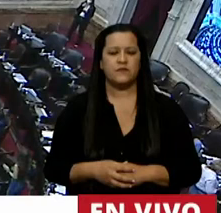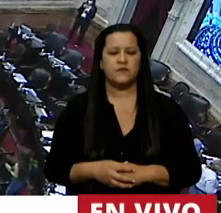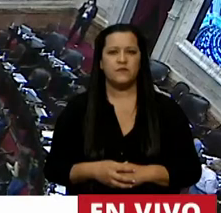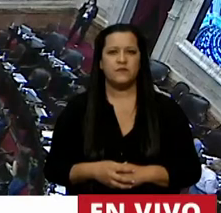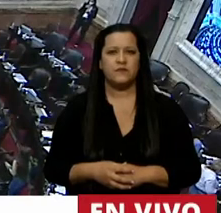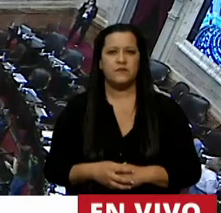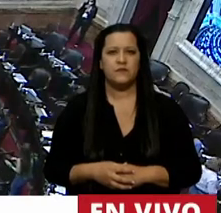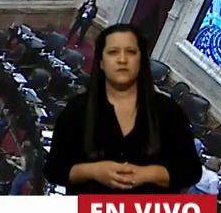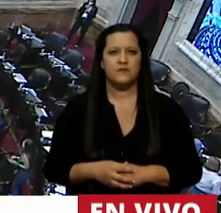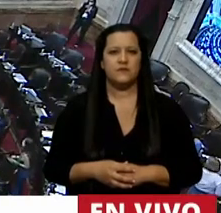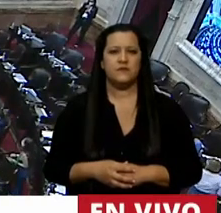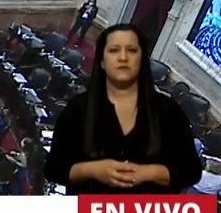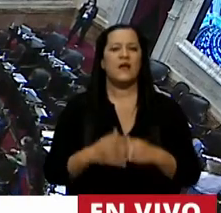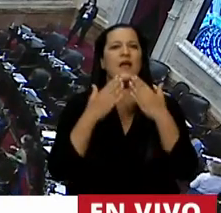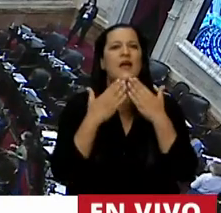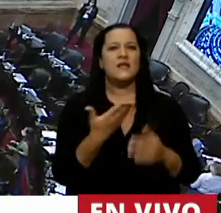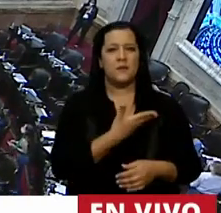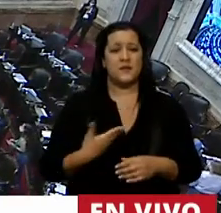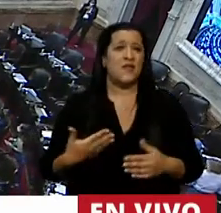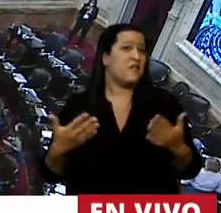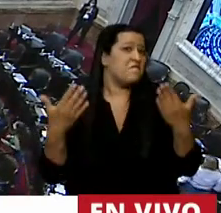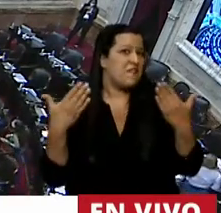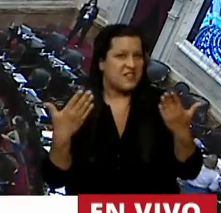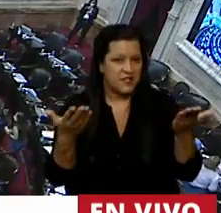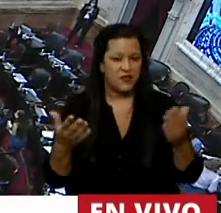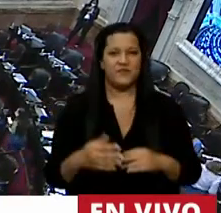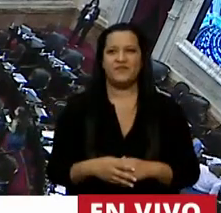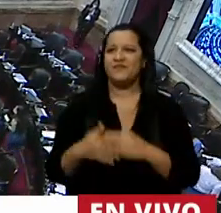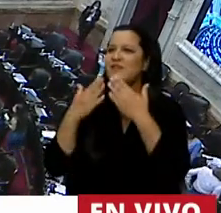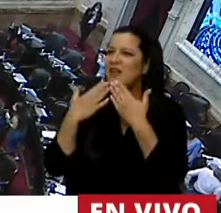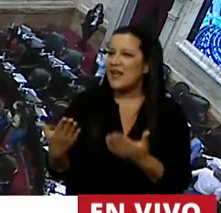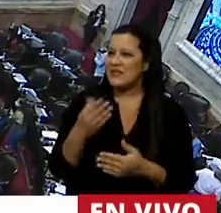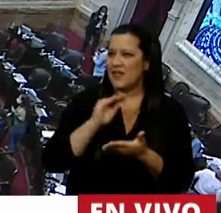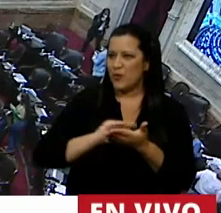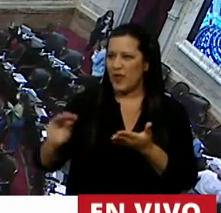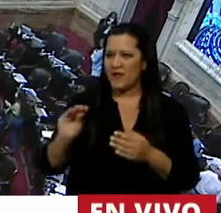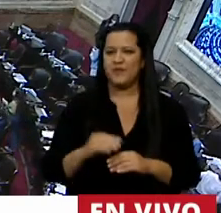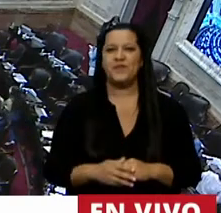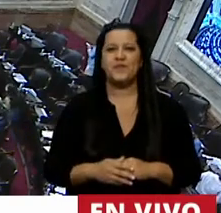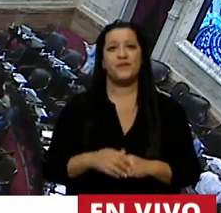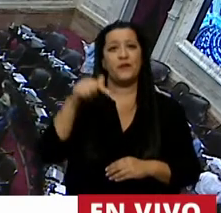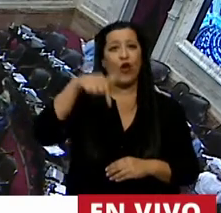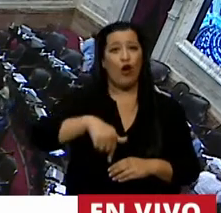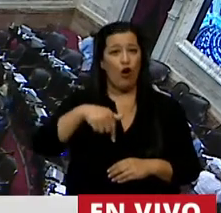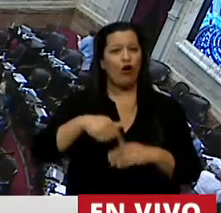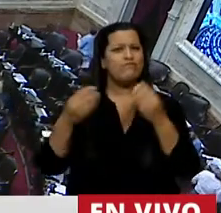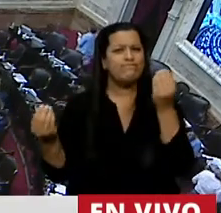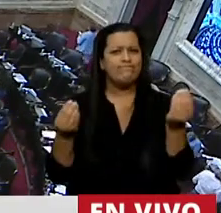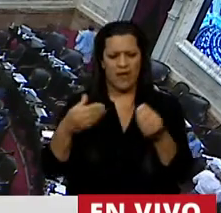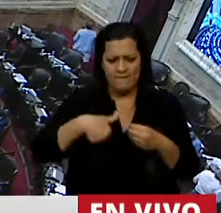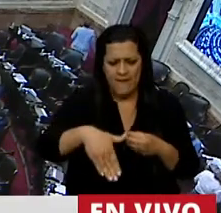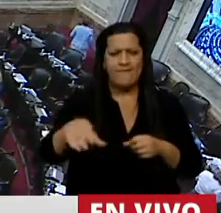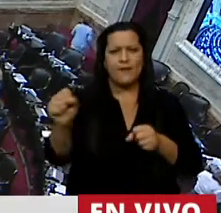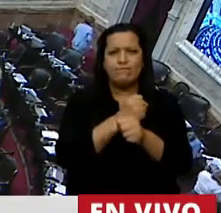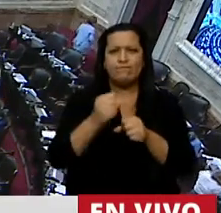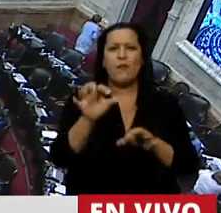Ahí está. Gracias, presidente. Lo felicito. Muchas gracias, diputada. Bueno, en el día de hoy estaremos aprobando el